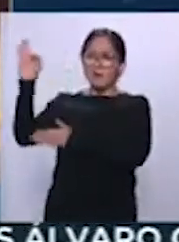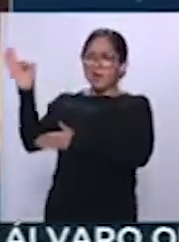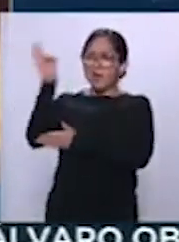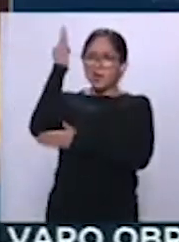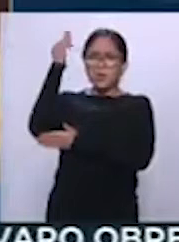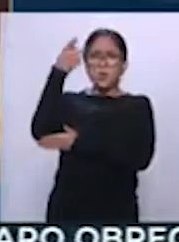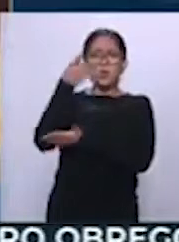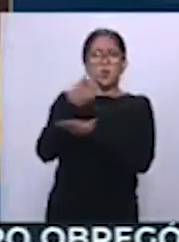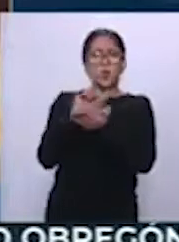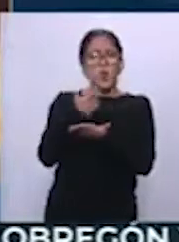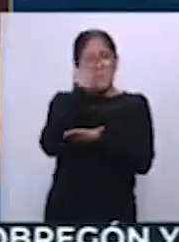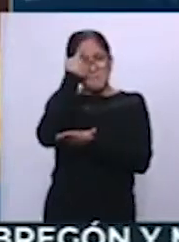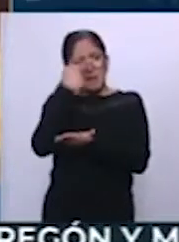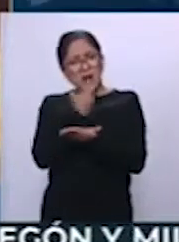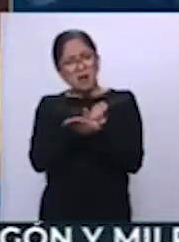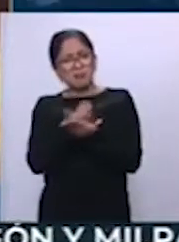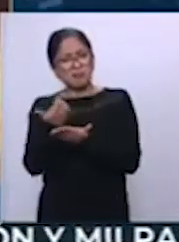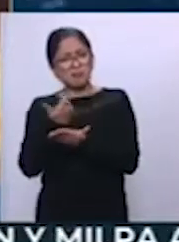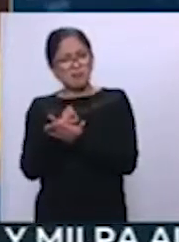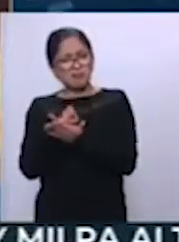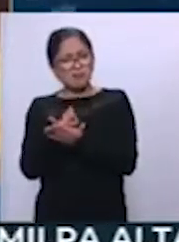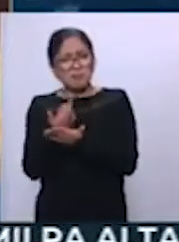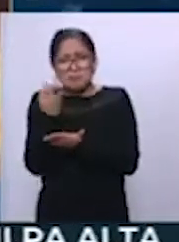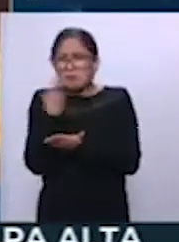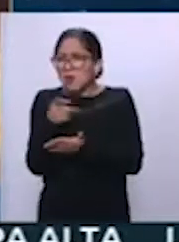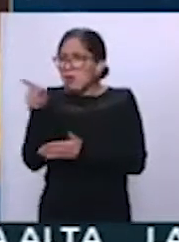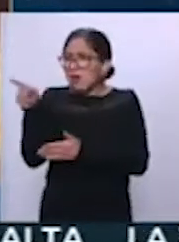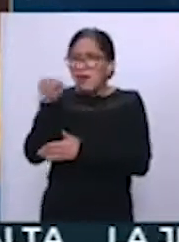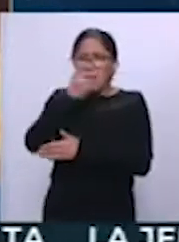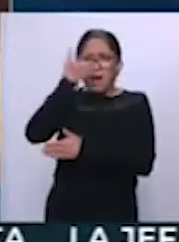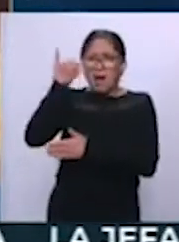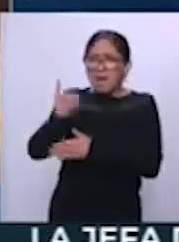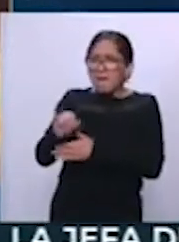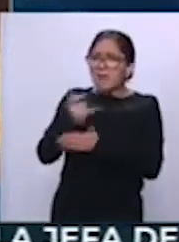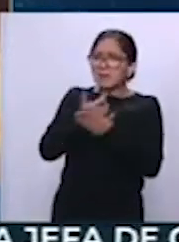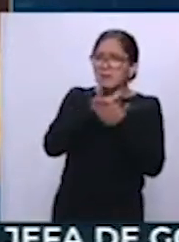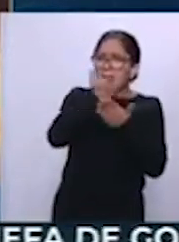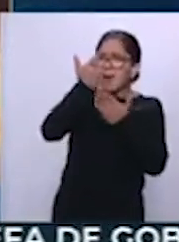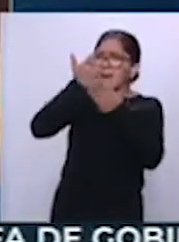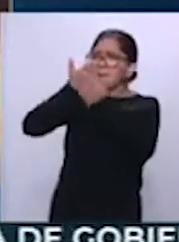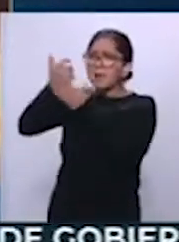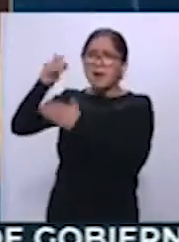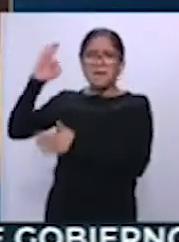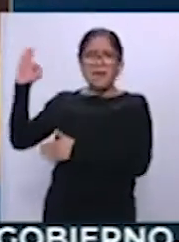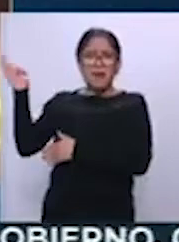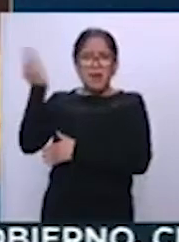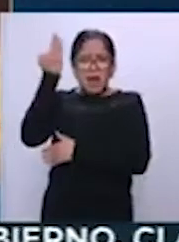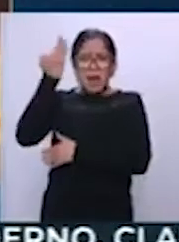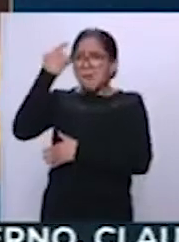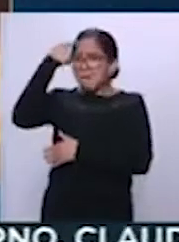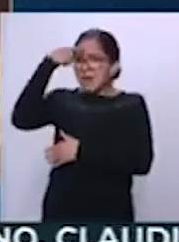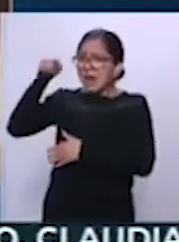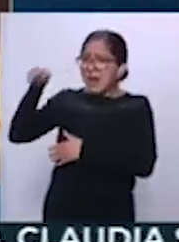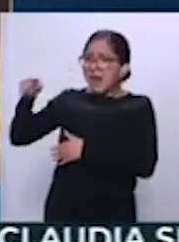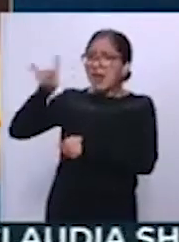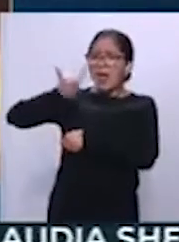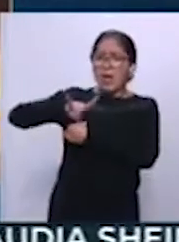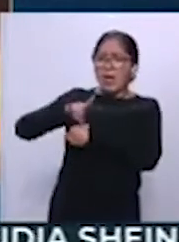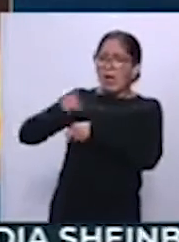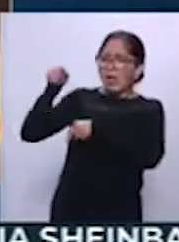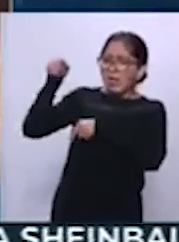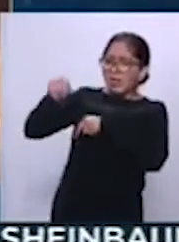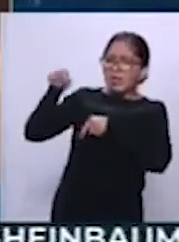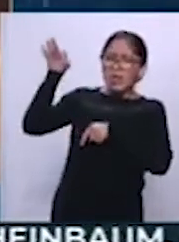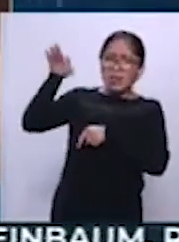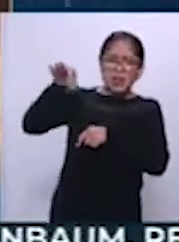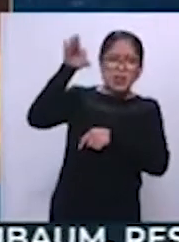lo acusaron a él de no dar dinero a las federaciones y sembrar divisiones en ellas, e incluso se veía